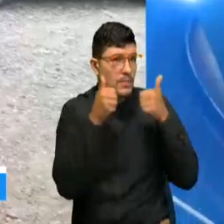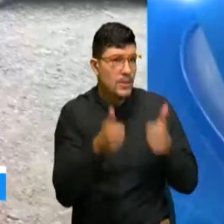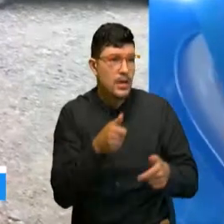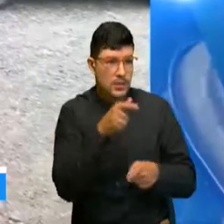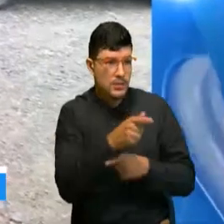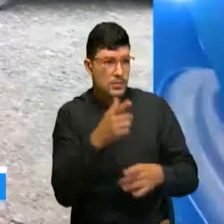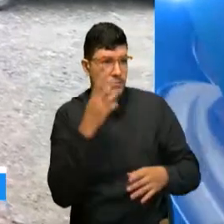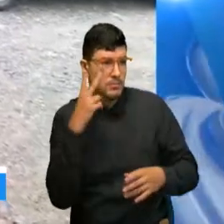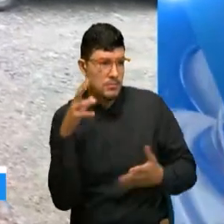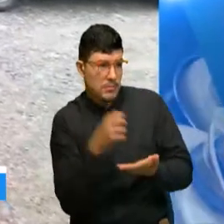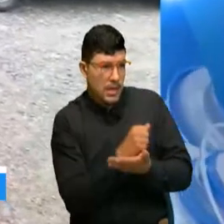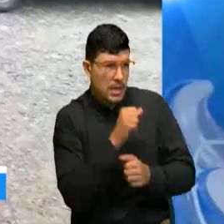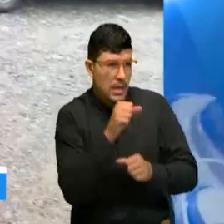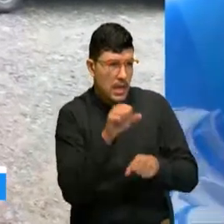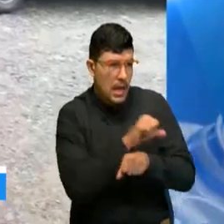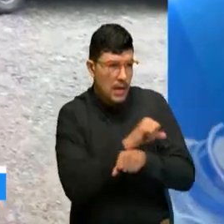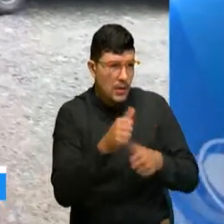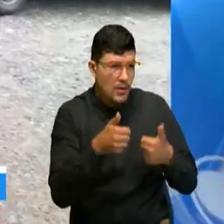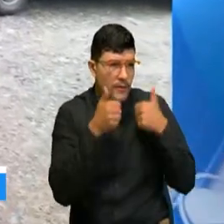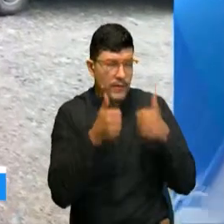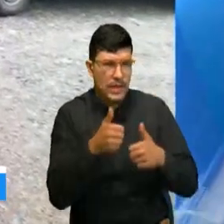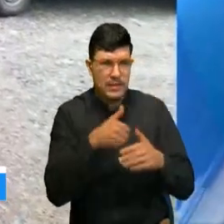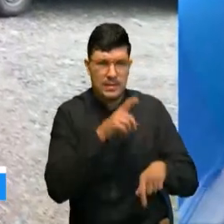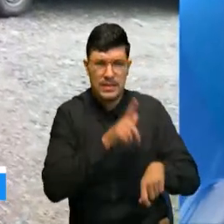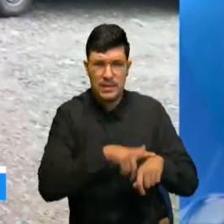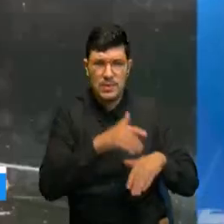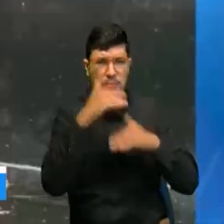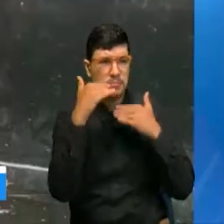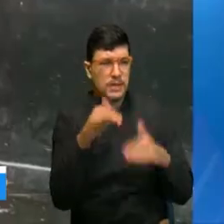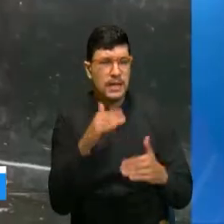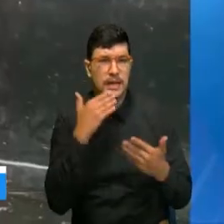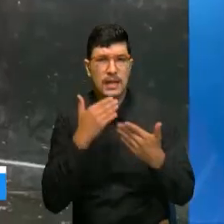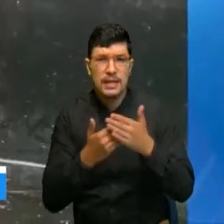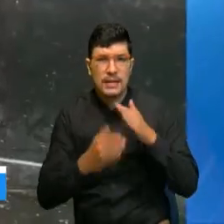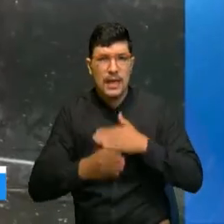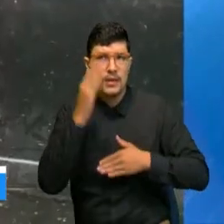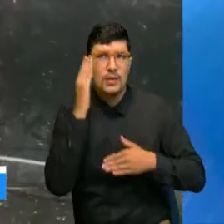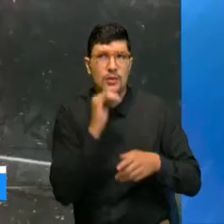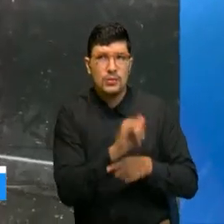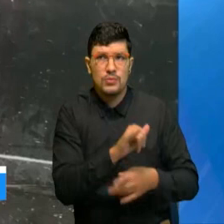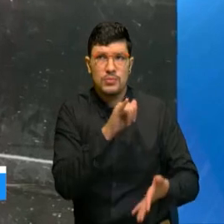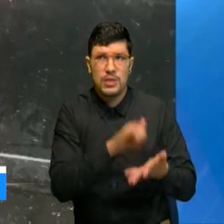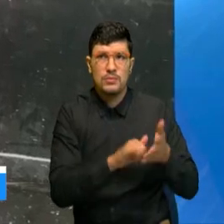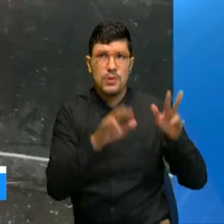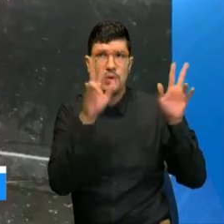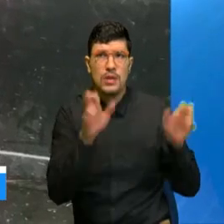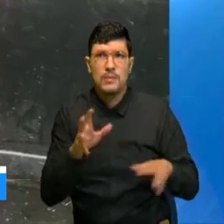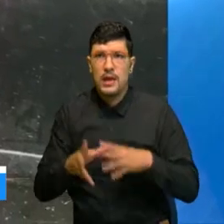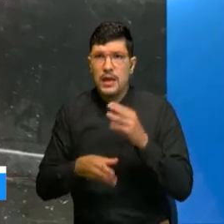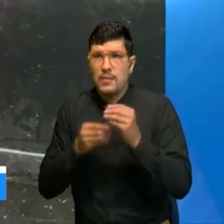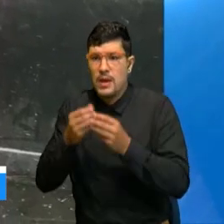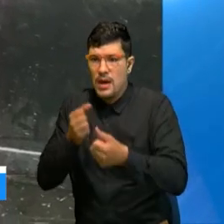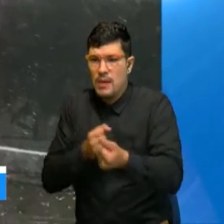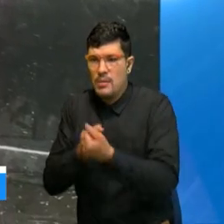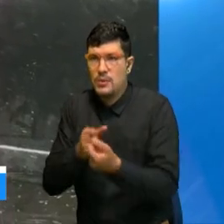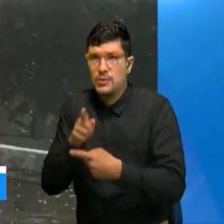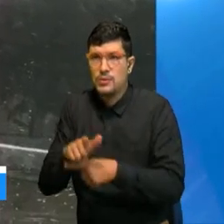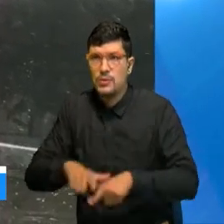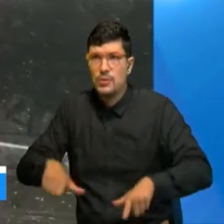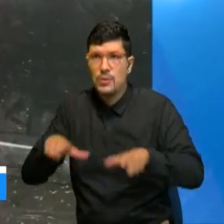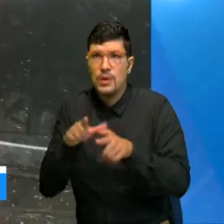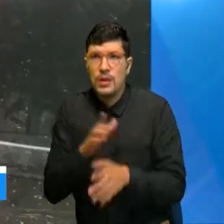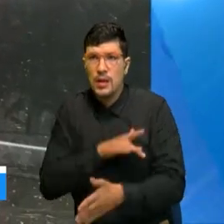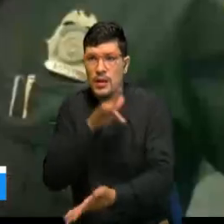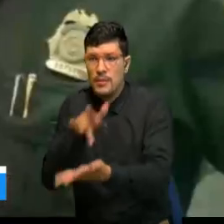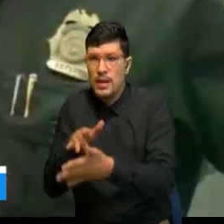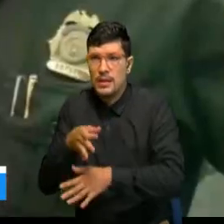estado y en un muy corto plazo. Gracias a Dios por eso, también el apoyo de ellos hasta el lugar de los hechos fue oportuno, llegaron